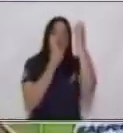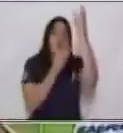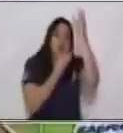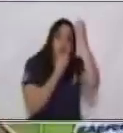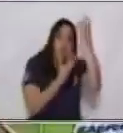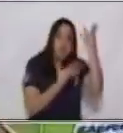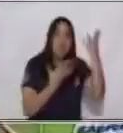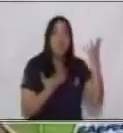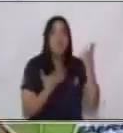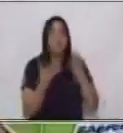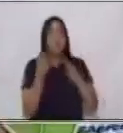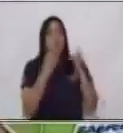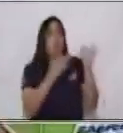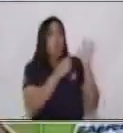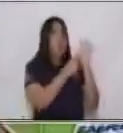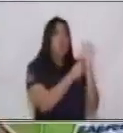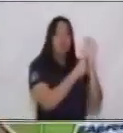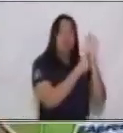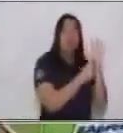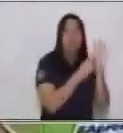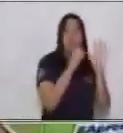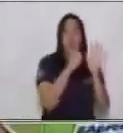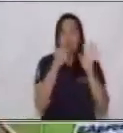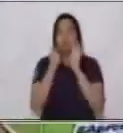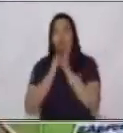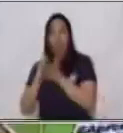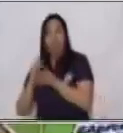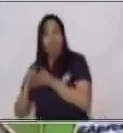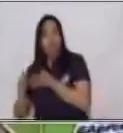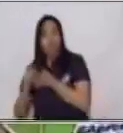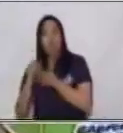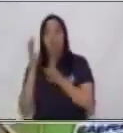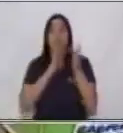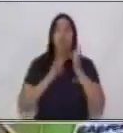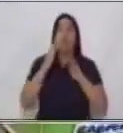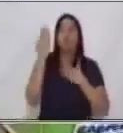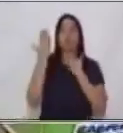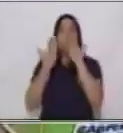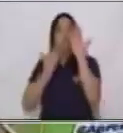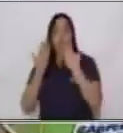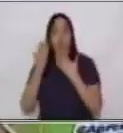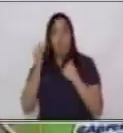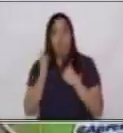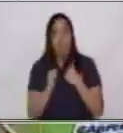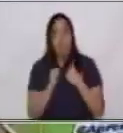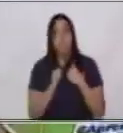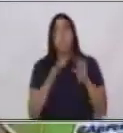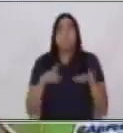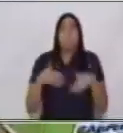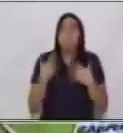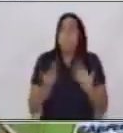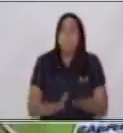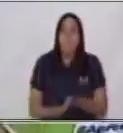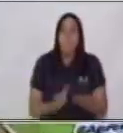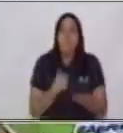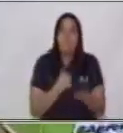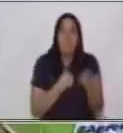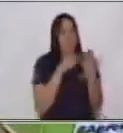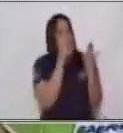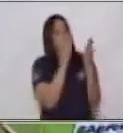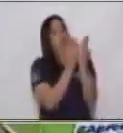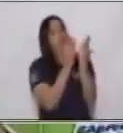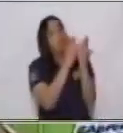el expositivo y el argumentativo, y el texto poético. Y leer y comprender. ¿Para qué? Para identificar